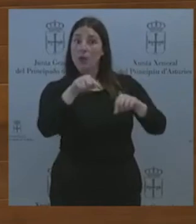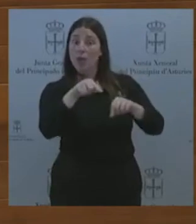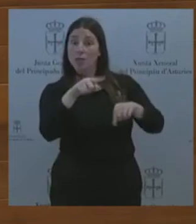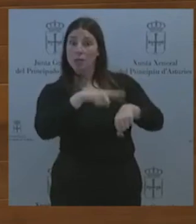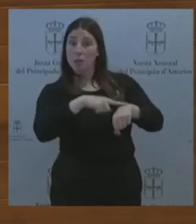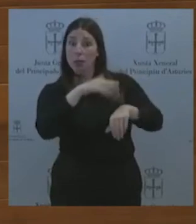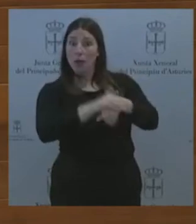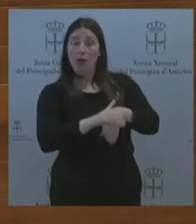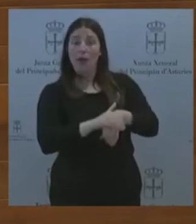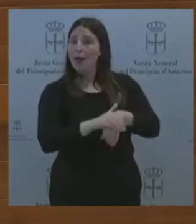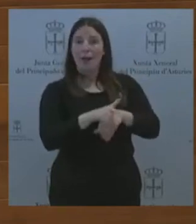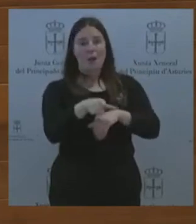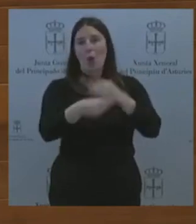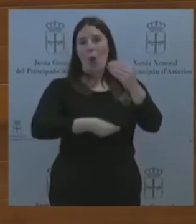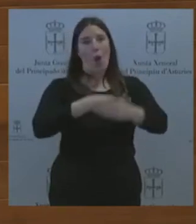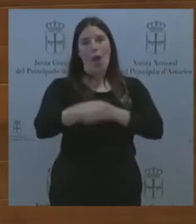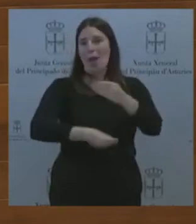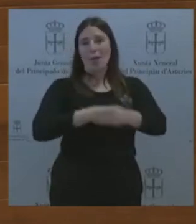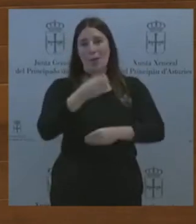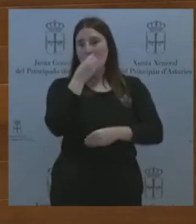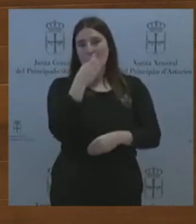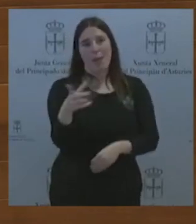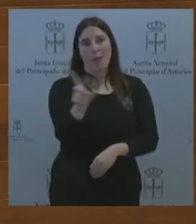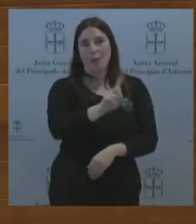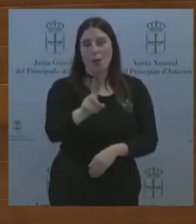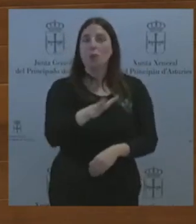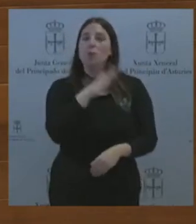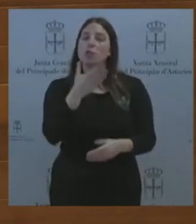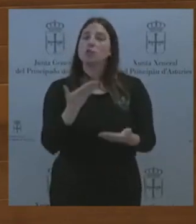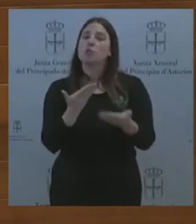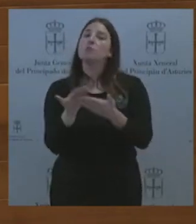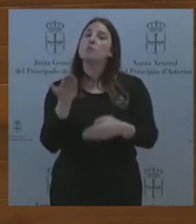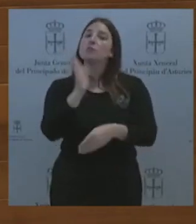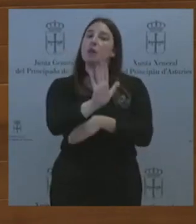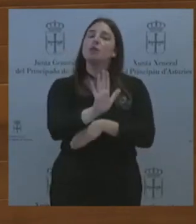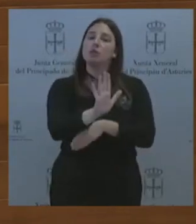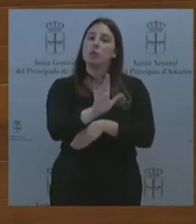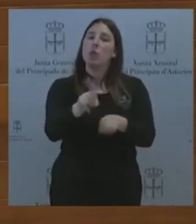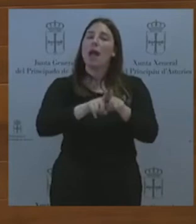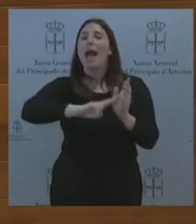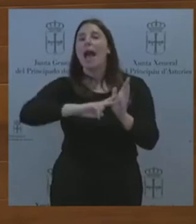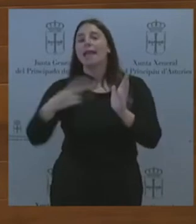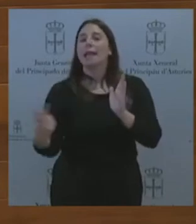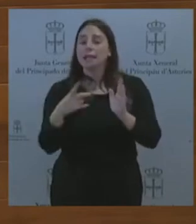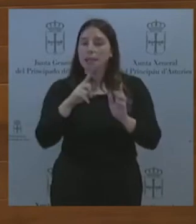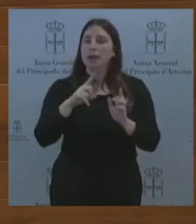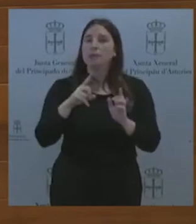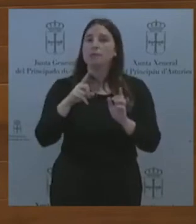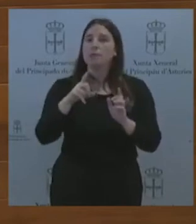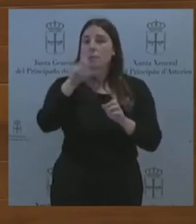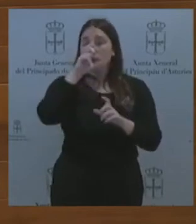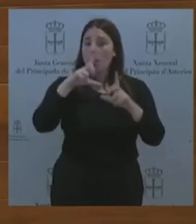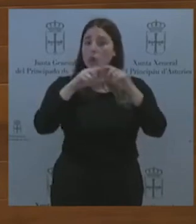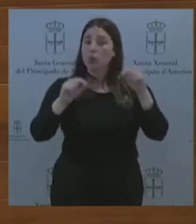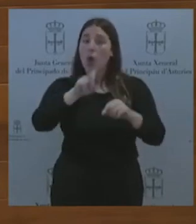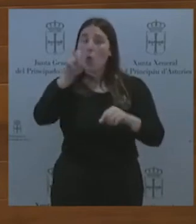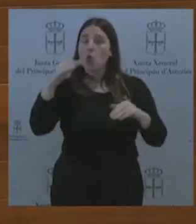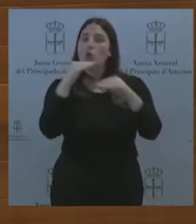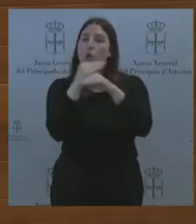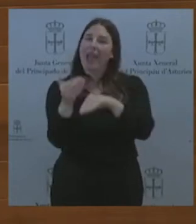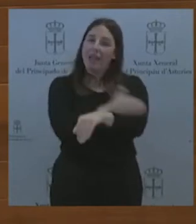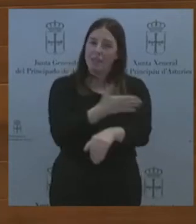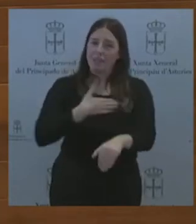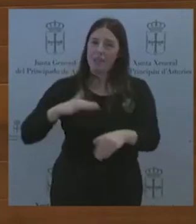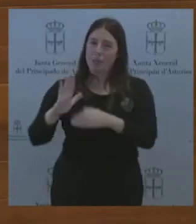relativa a la presentación de los presupuestos del Principado, señorías, antes del 1 de octubre. Los diputados de la Junta recibimos el proyecto el 30